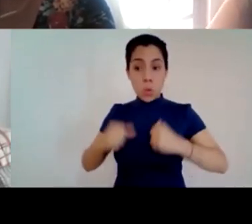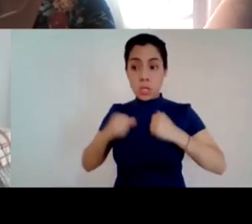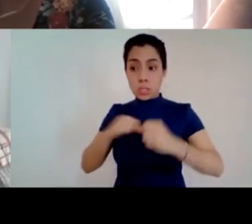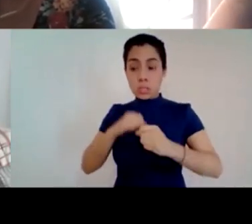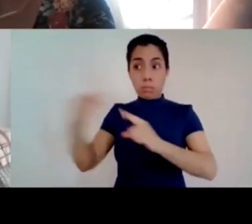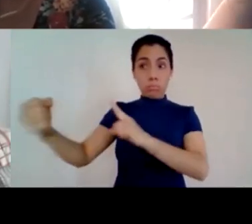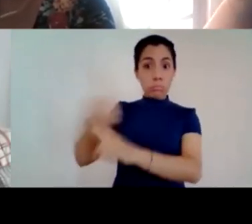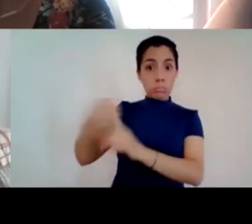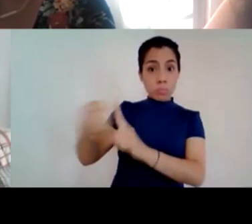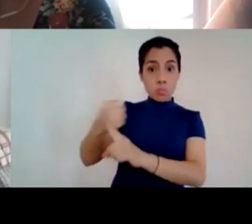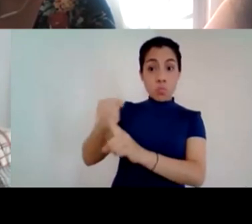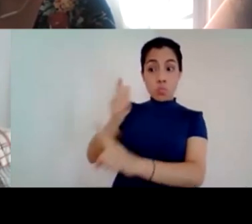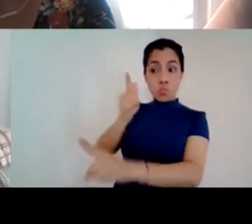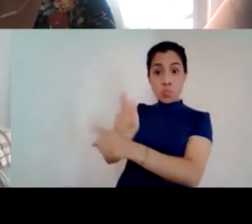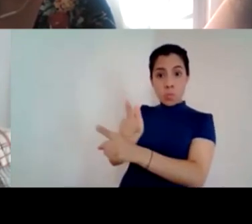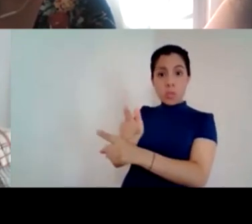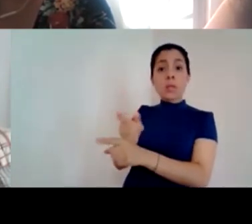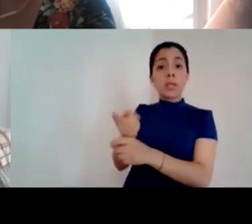¿alguien quiere?